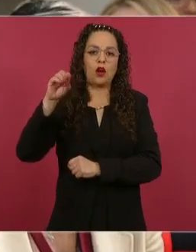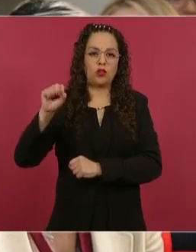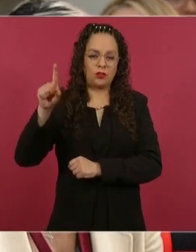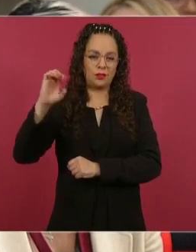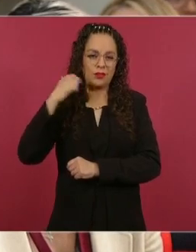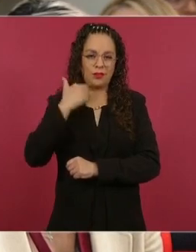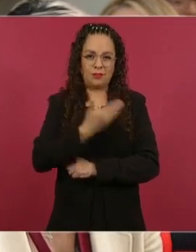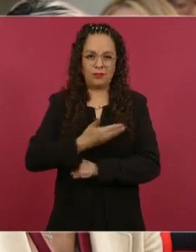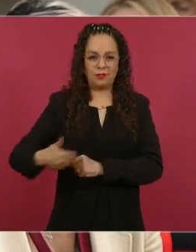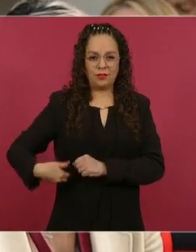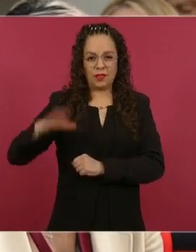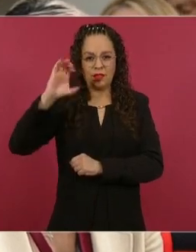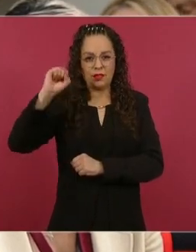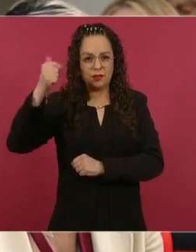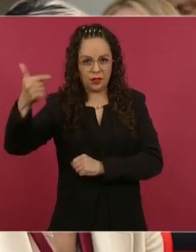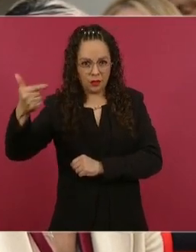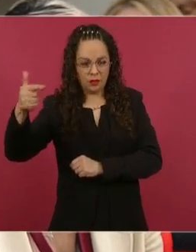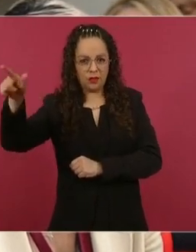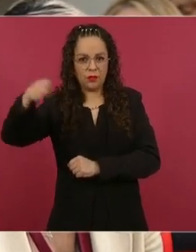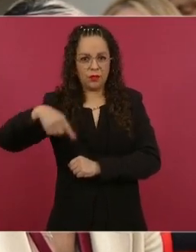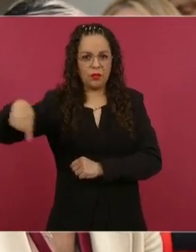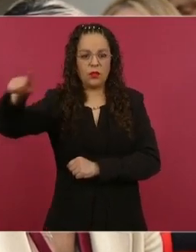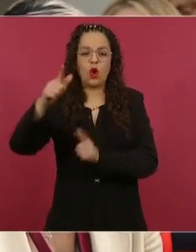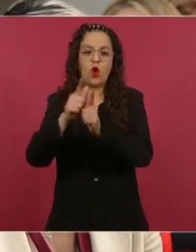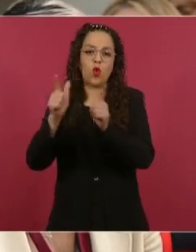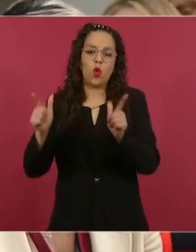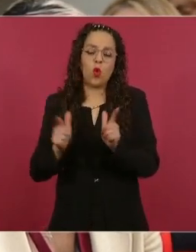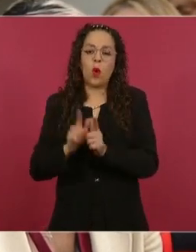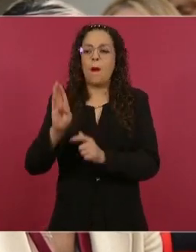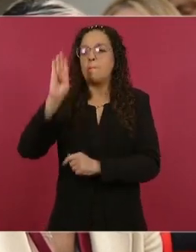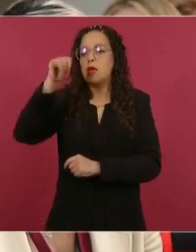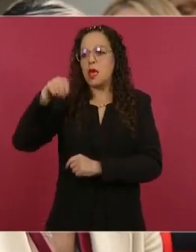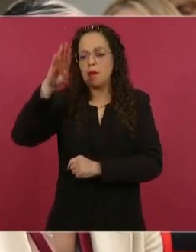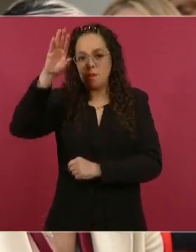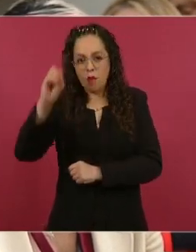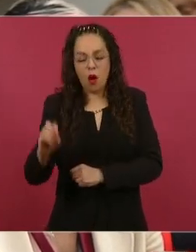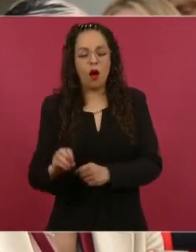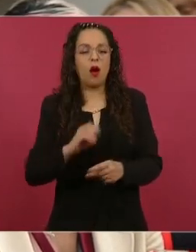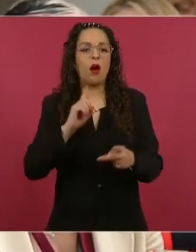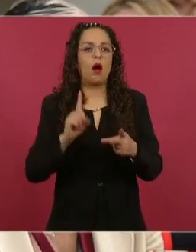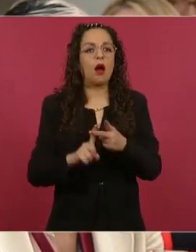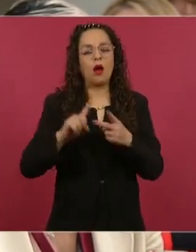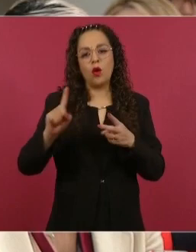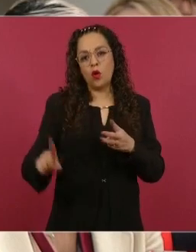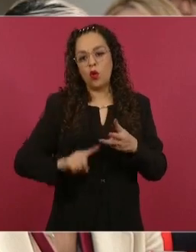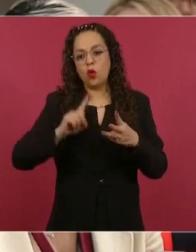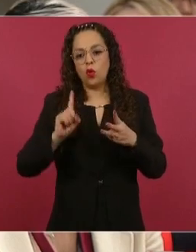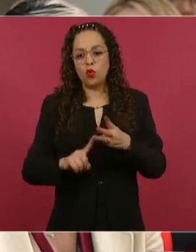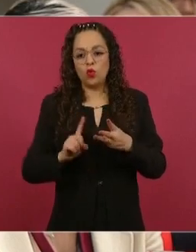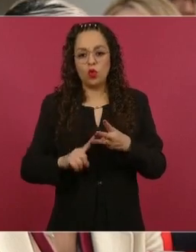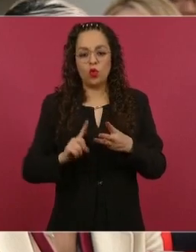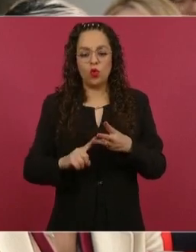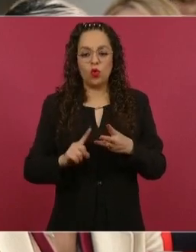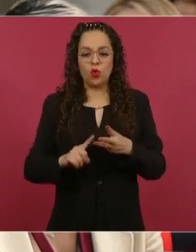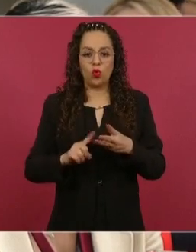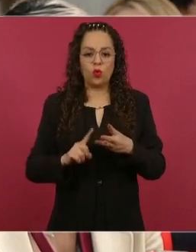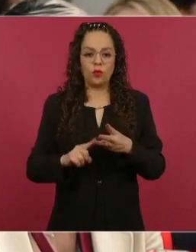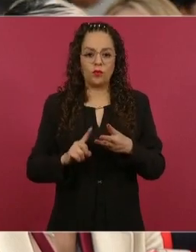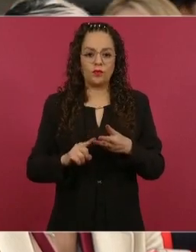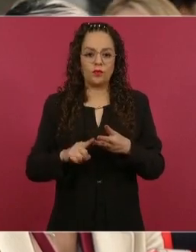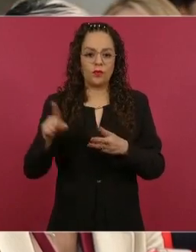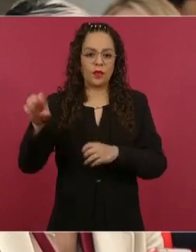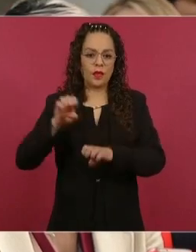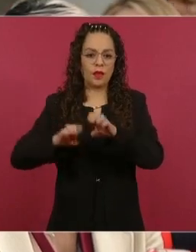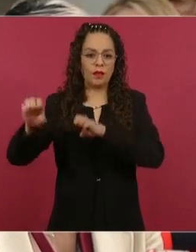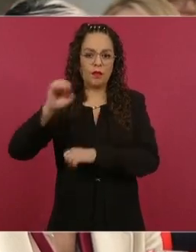la familia Servitje, del Grupo Bimbo. Está también implicado esta empresa